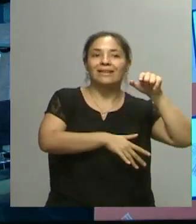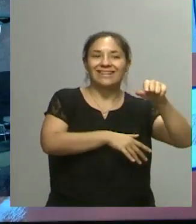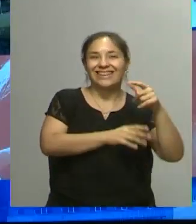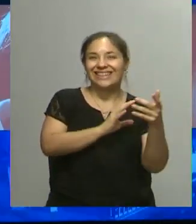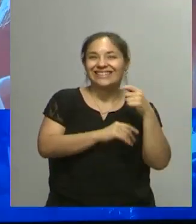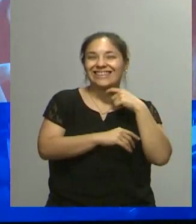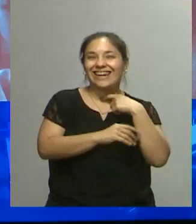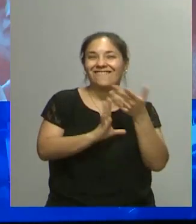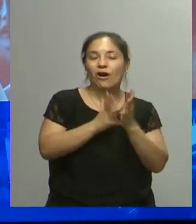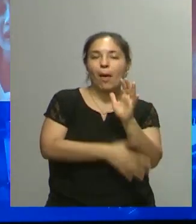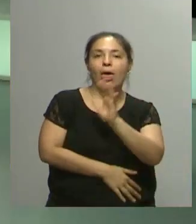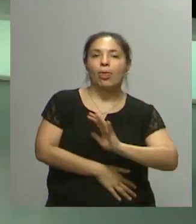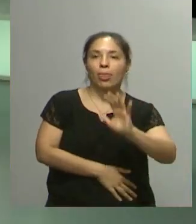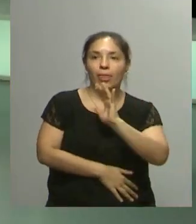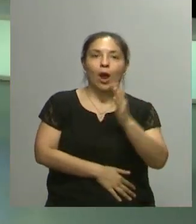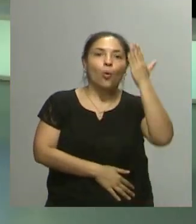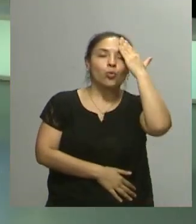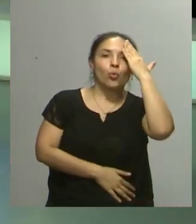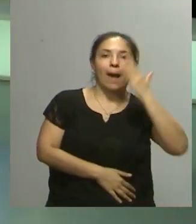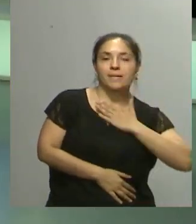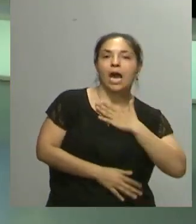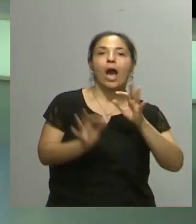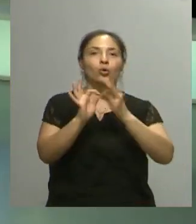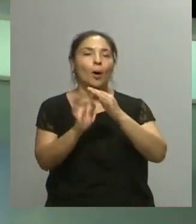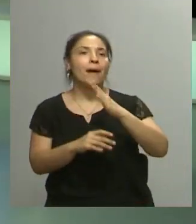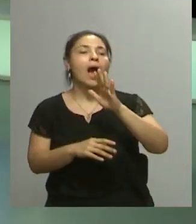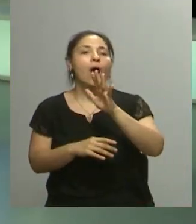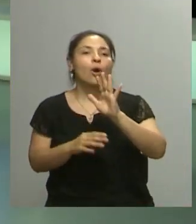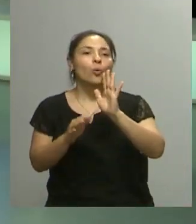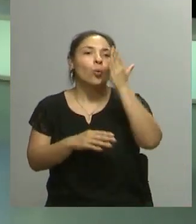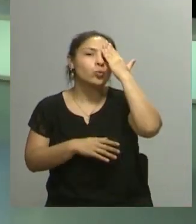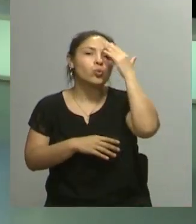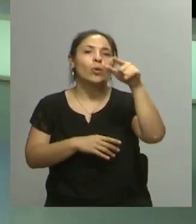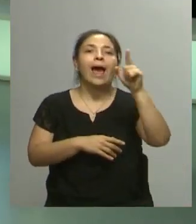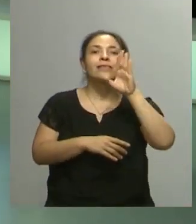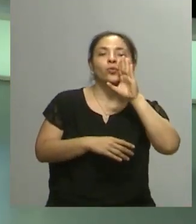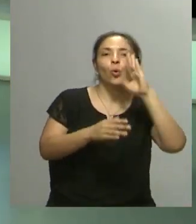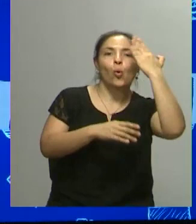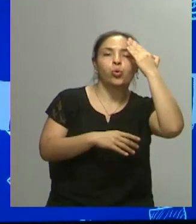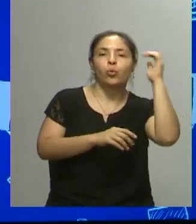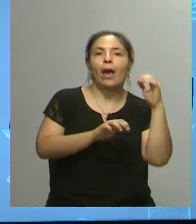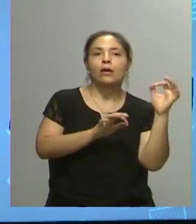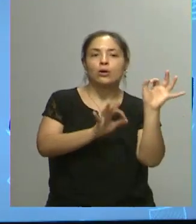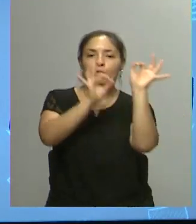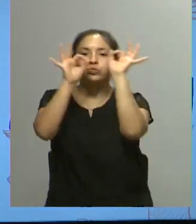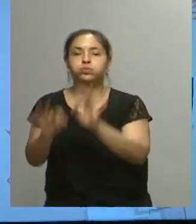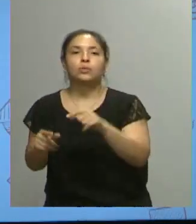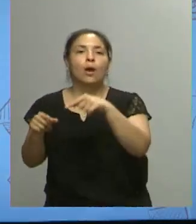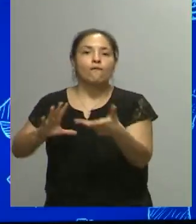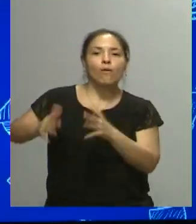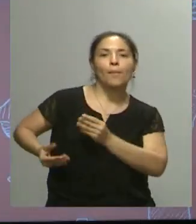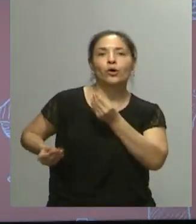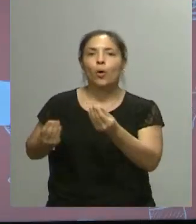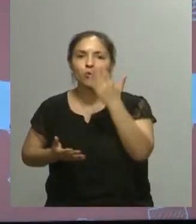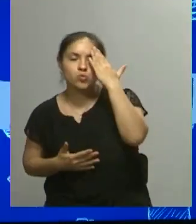sea, nuestra cultura o la cultura europea, qué sé yo, norteamericana, etcétera, a decir cómo tienen que ser las cosas en Oriente,